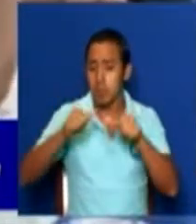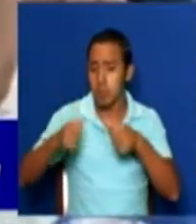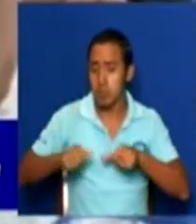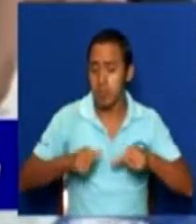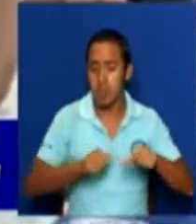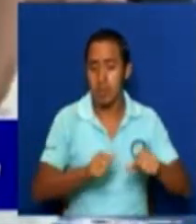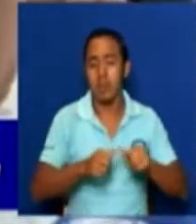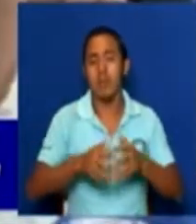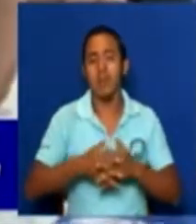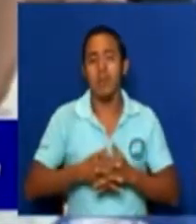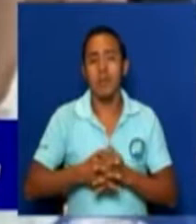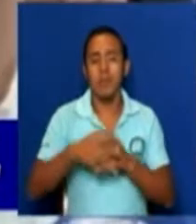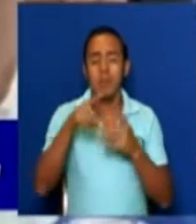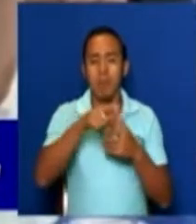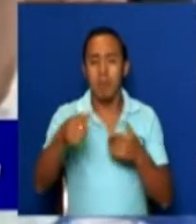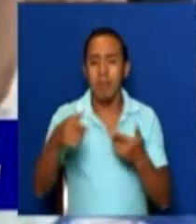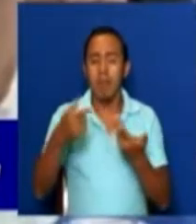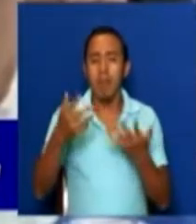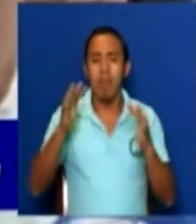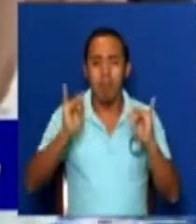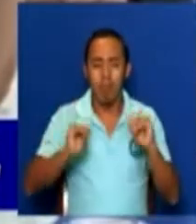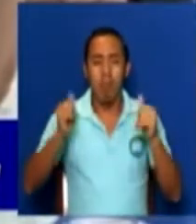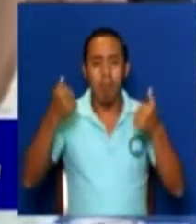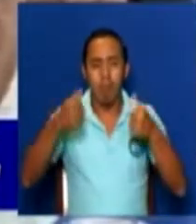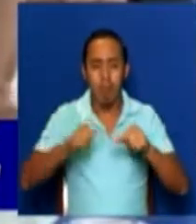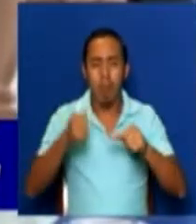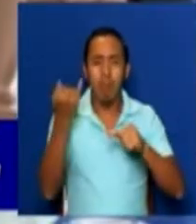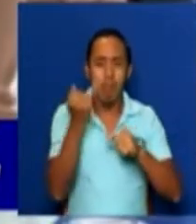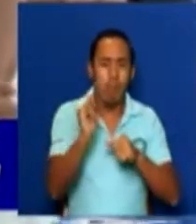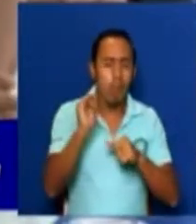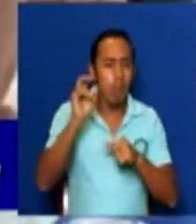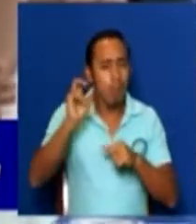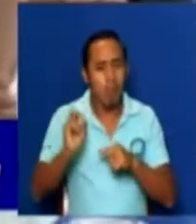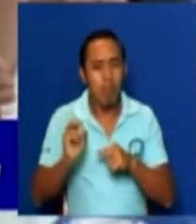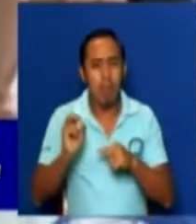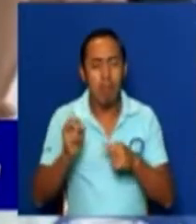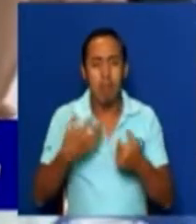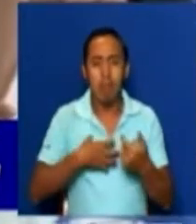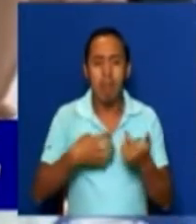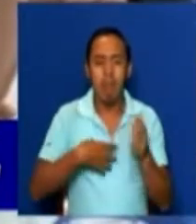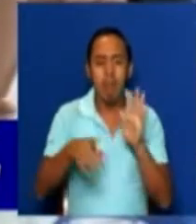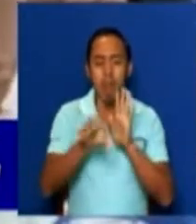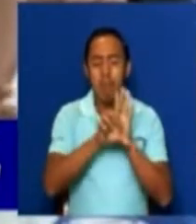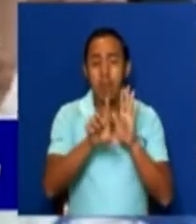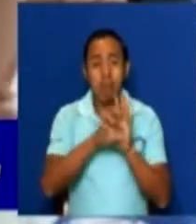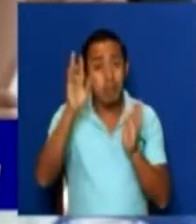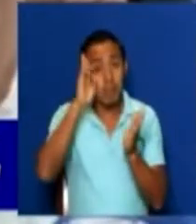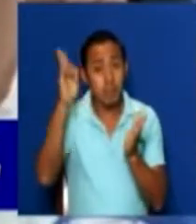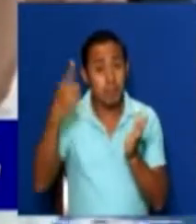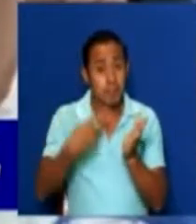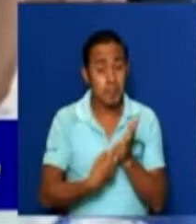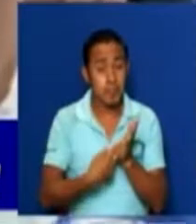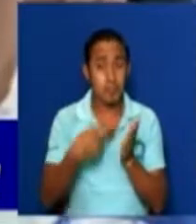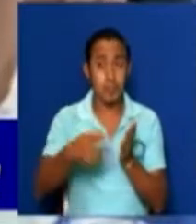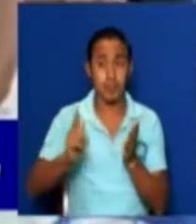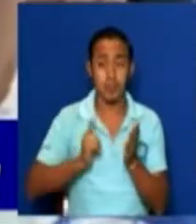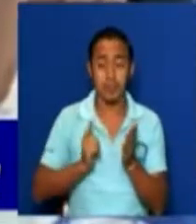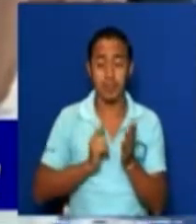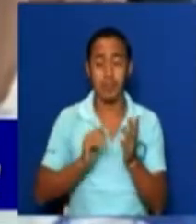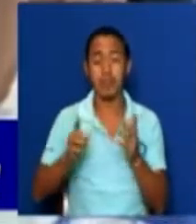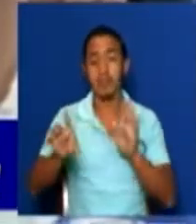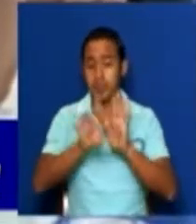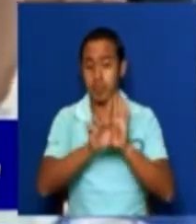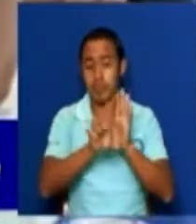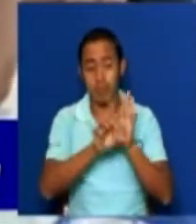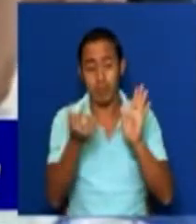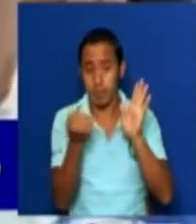continuamos profundizando para concretar si es necesaria o no una ley, porque recordemos que nosotros tenemos un marco